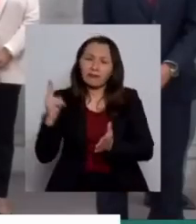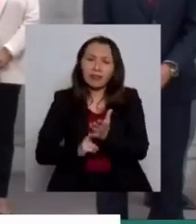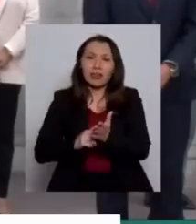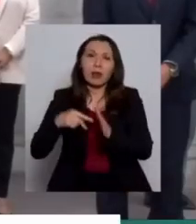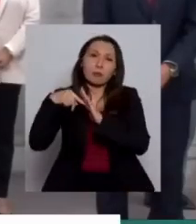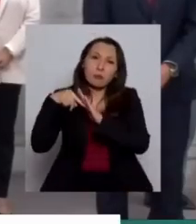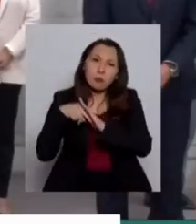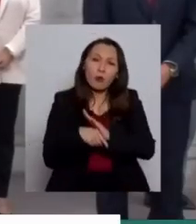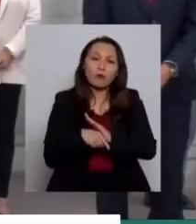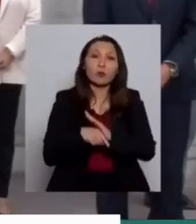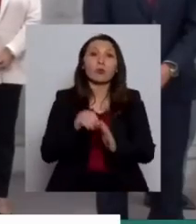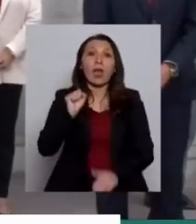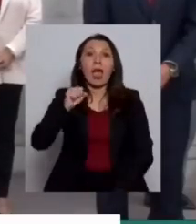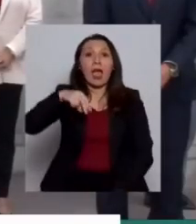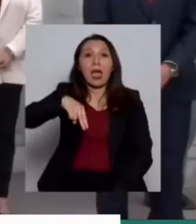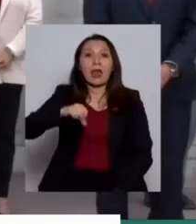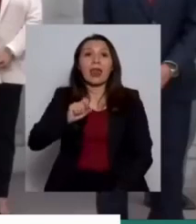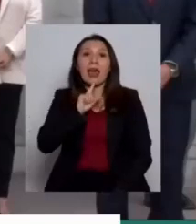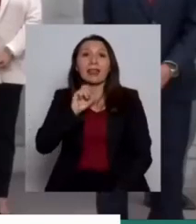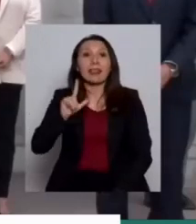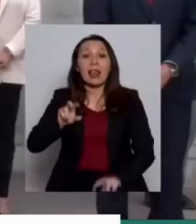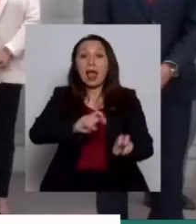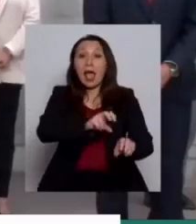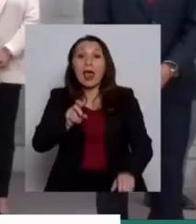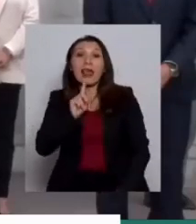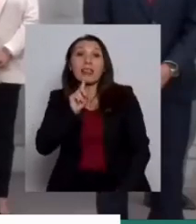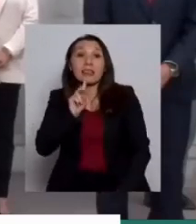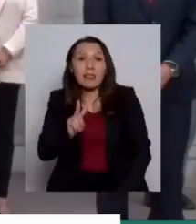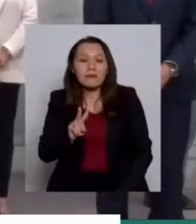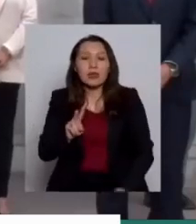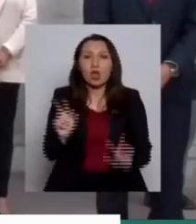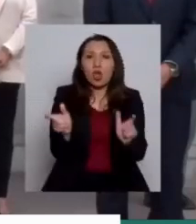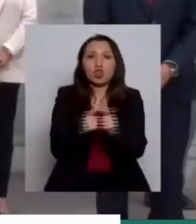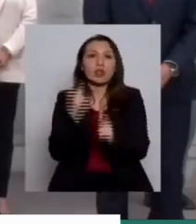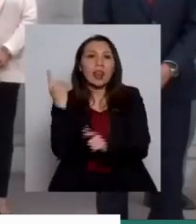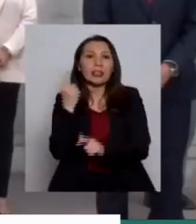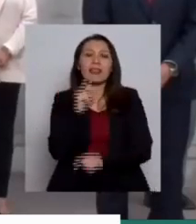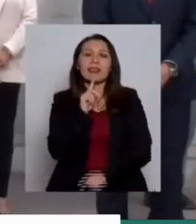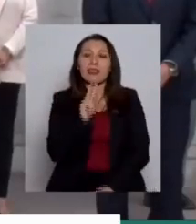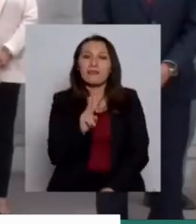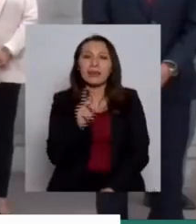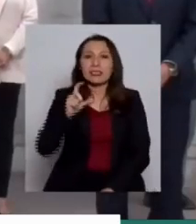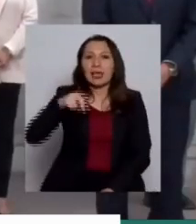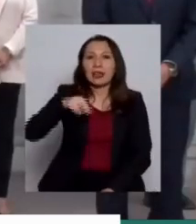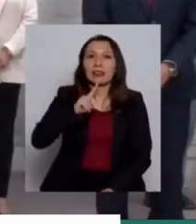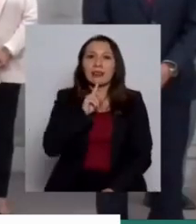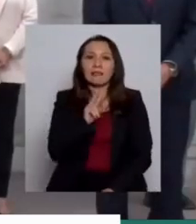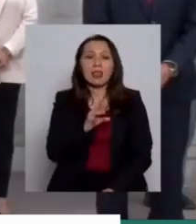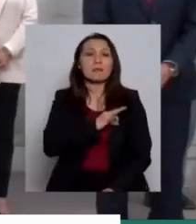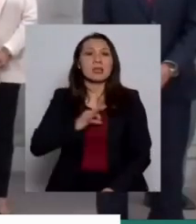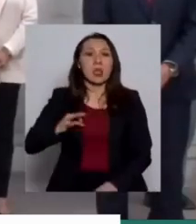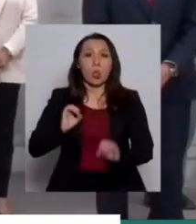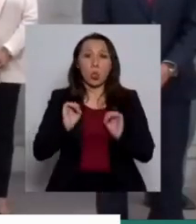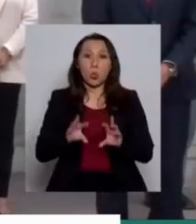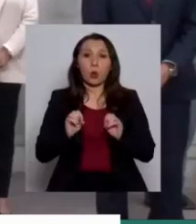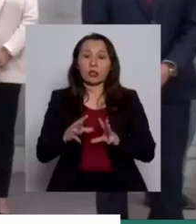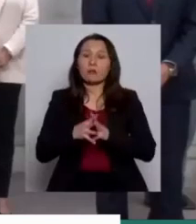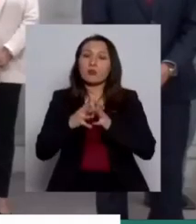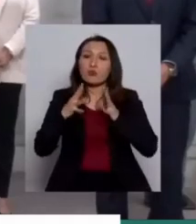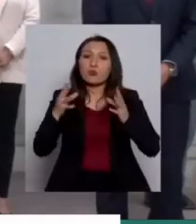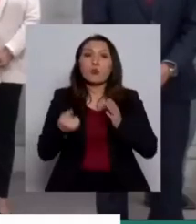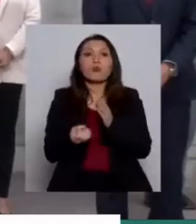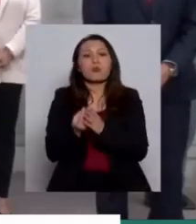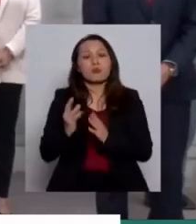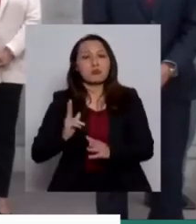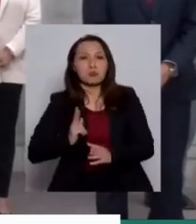entenderlo, porque para eso están, para abrir los oídos, y por eso es que los personeros políticos, el